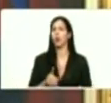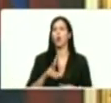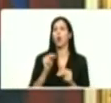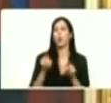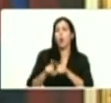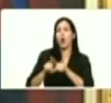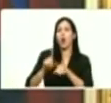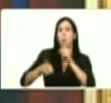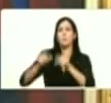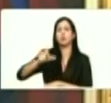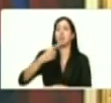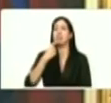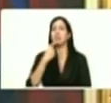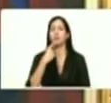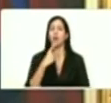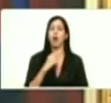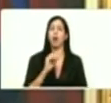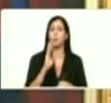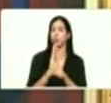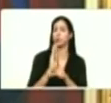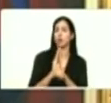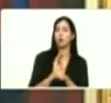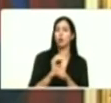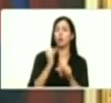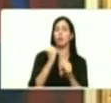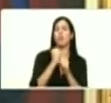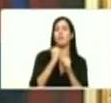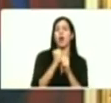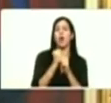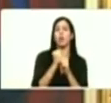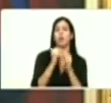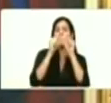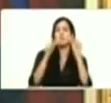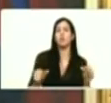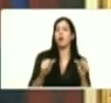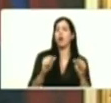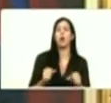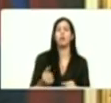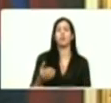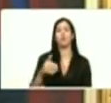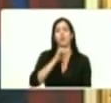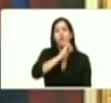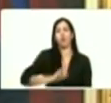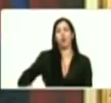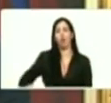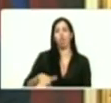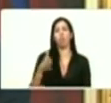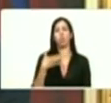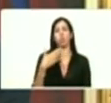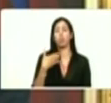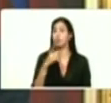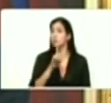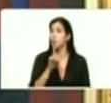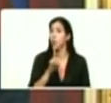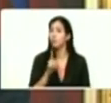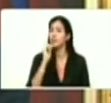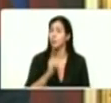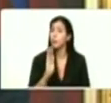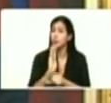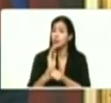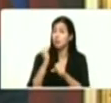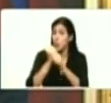gente dice no porque proteger la estabilidad los vuelve vagos a los trabajadores mentira vale vamos a proteger la estabilidad